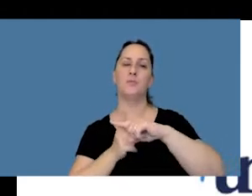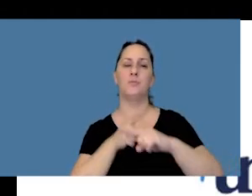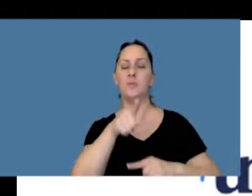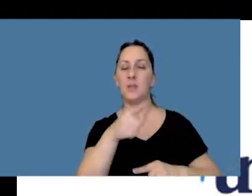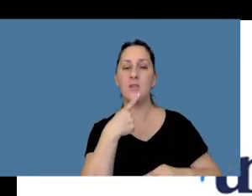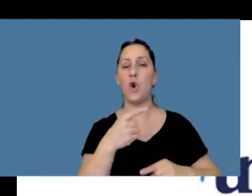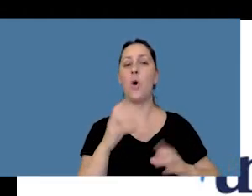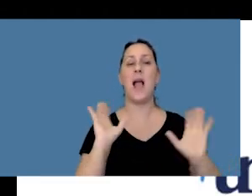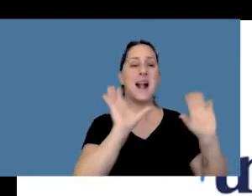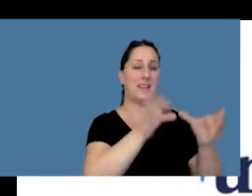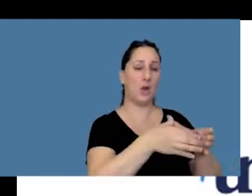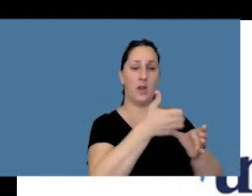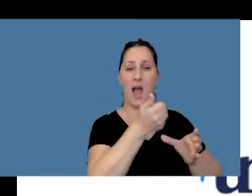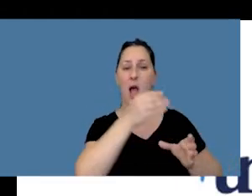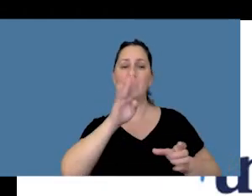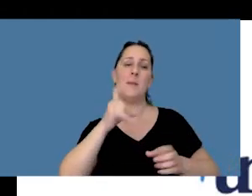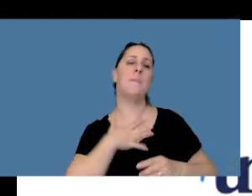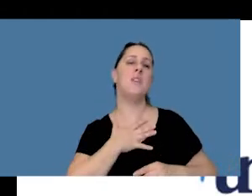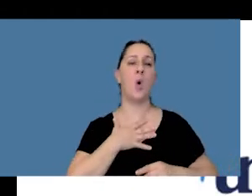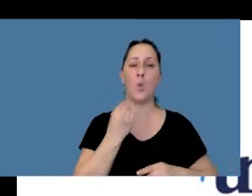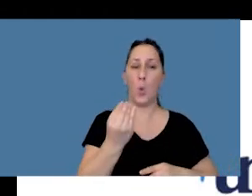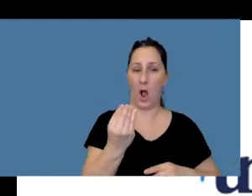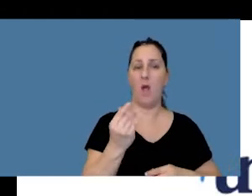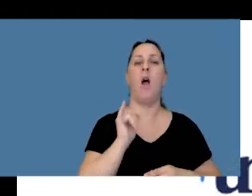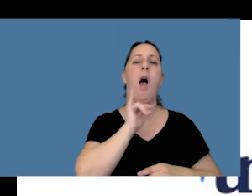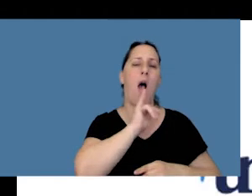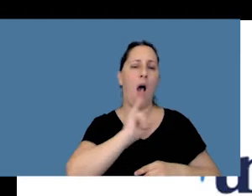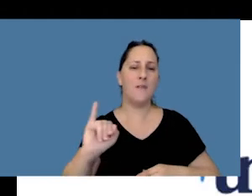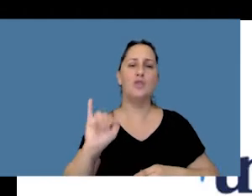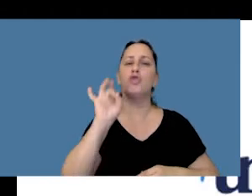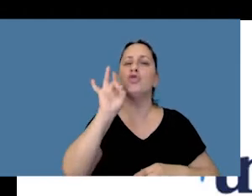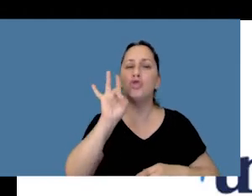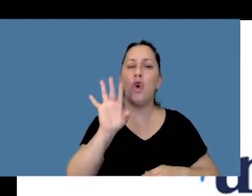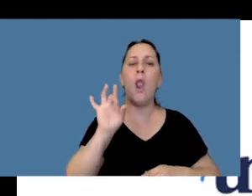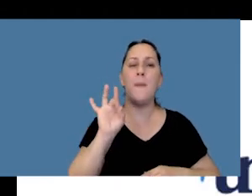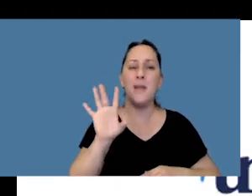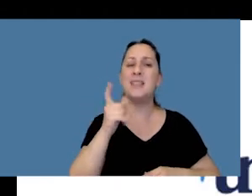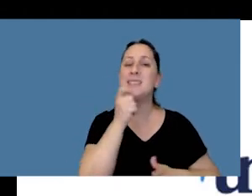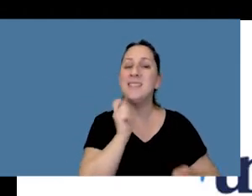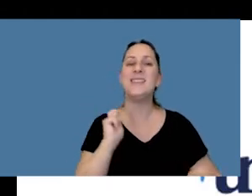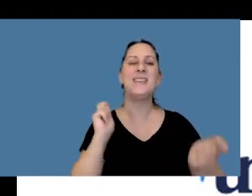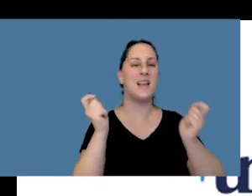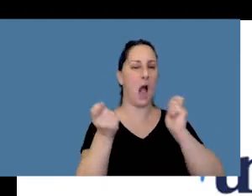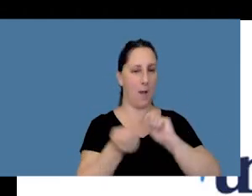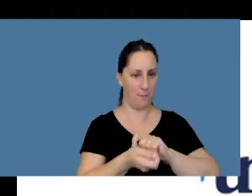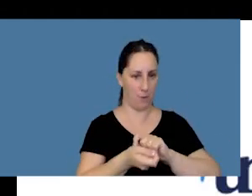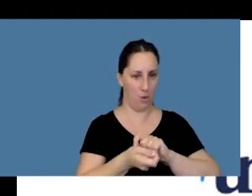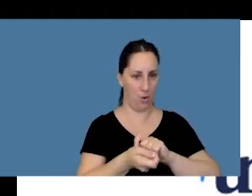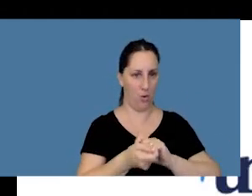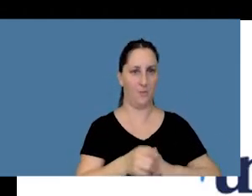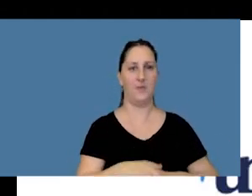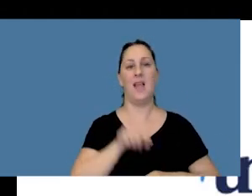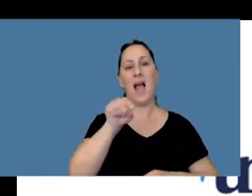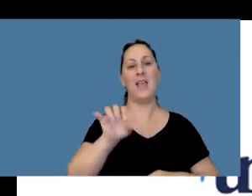mi categoría y la voy a informar solamente en la medida que la cambie. No hay más, desde ese